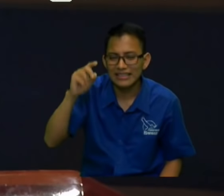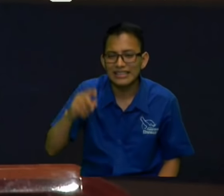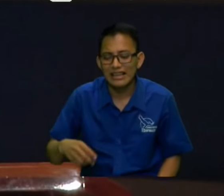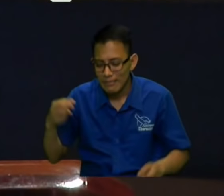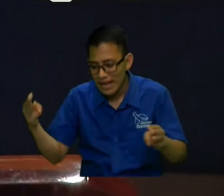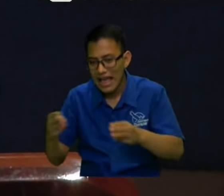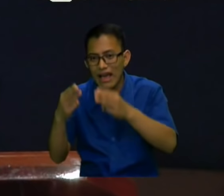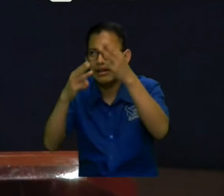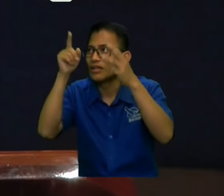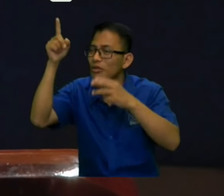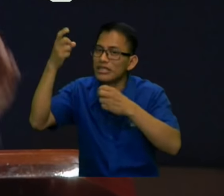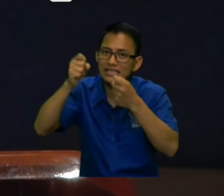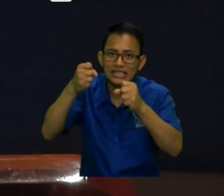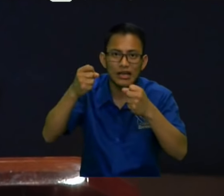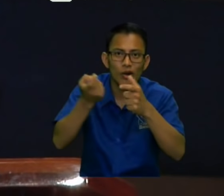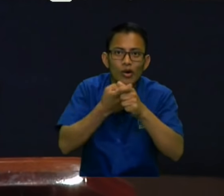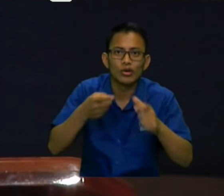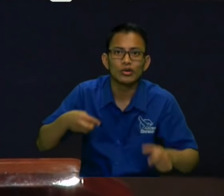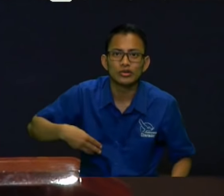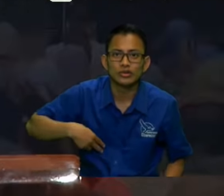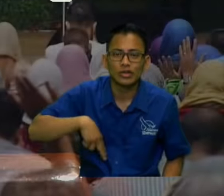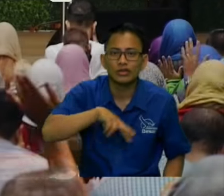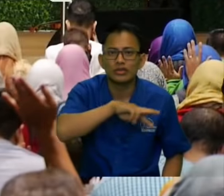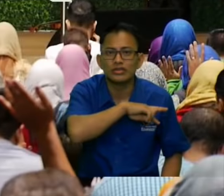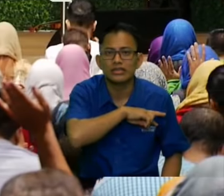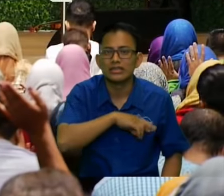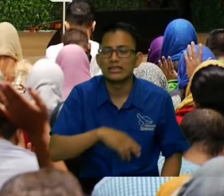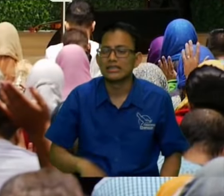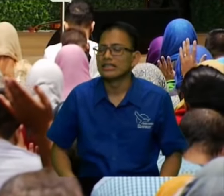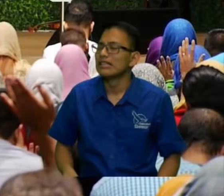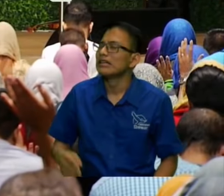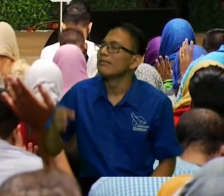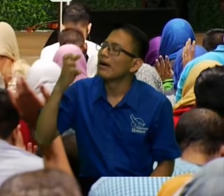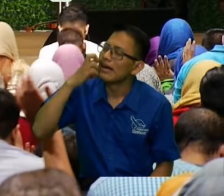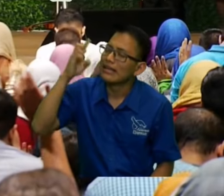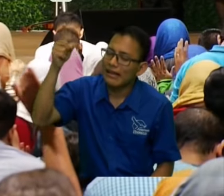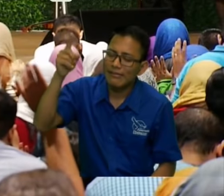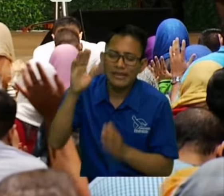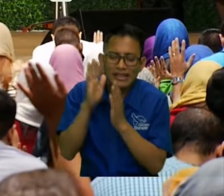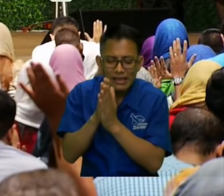hiciste. Papito, te pedimos por nuestra familia.